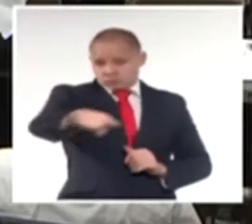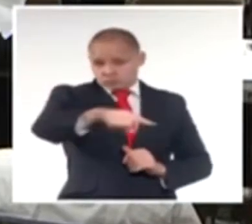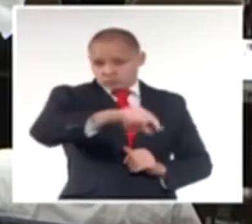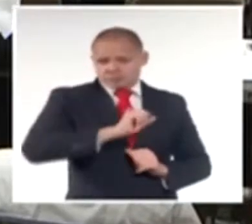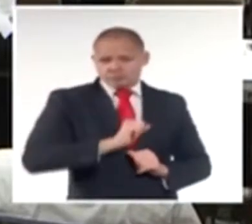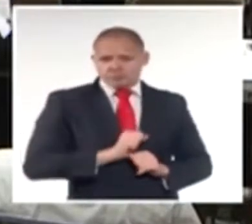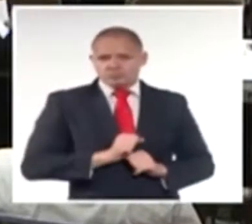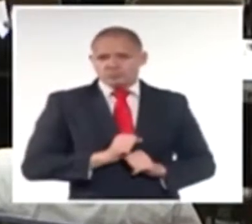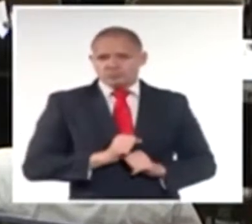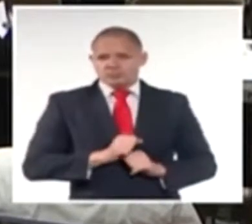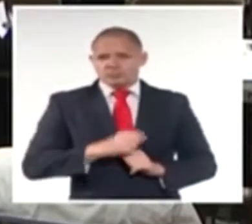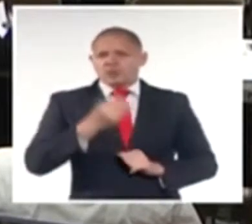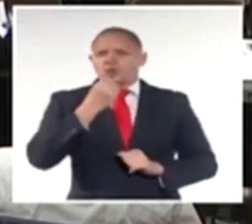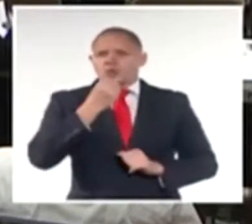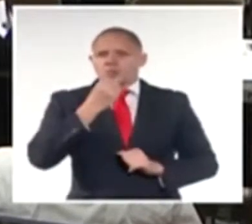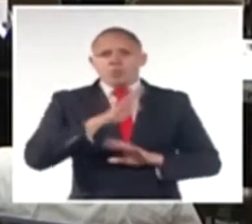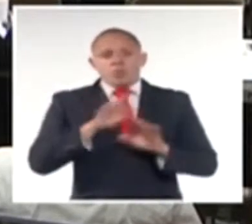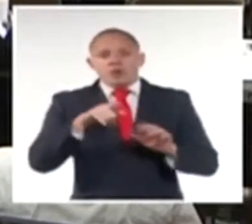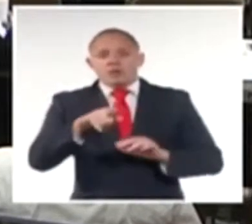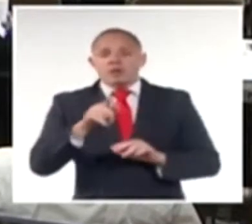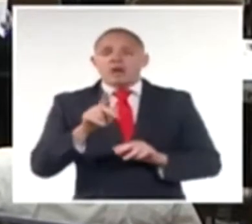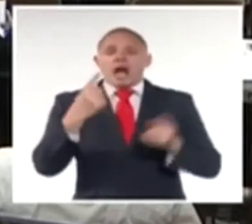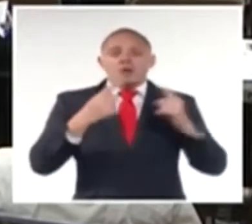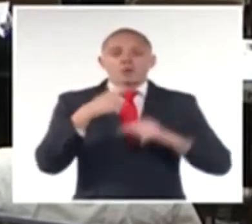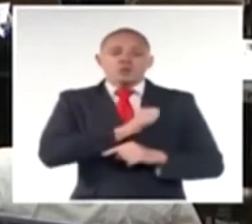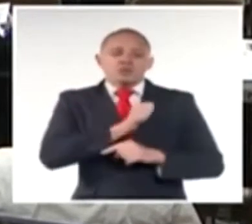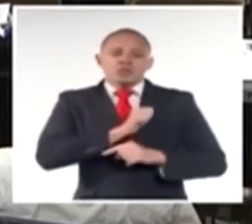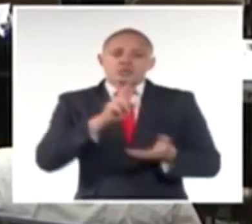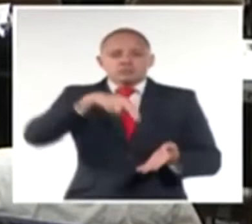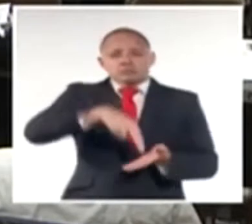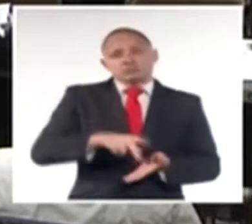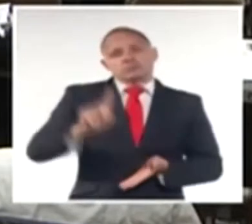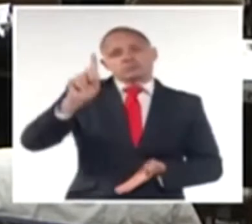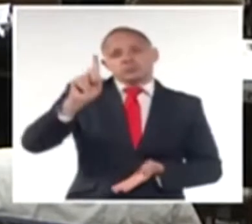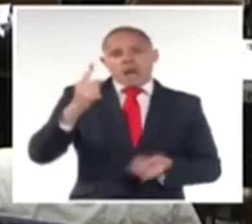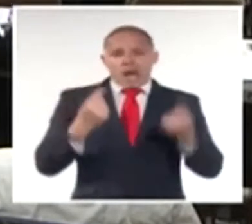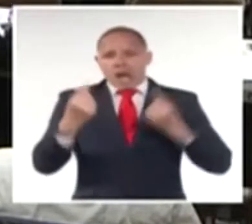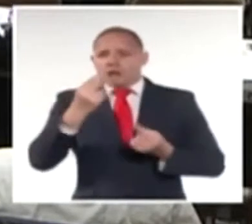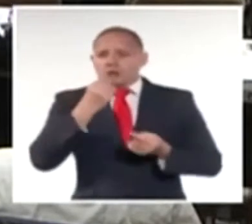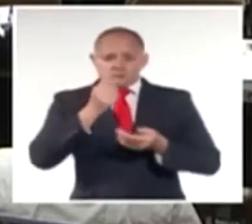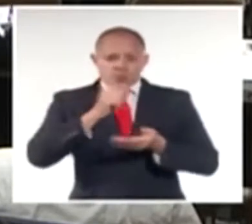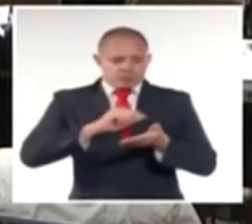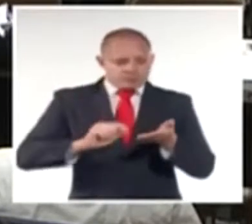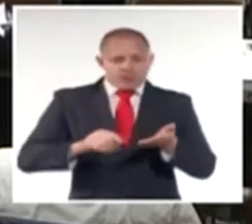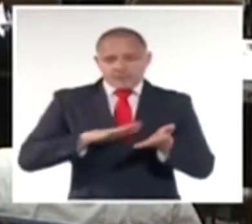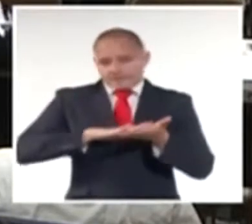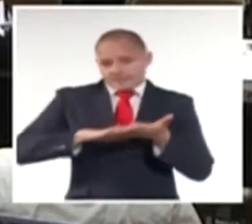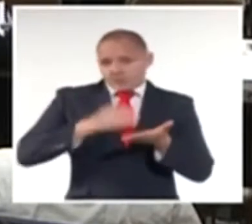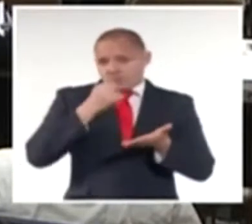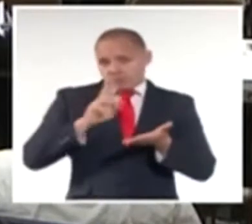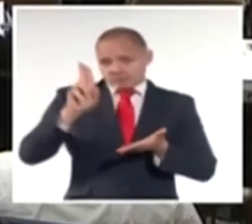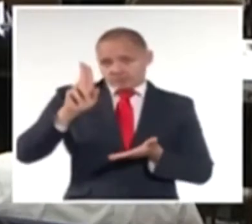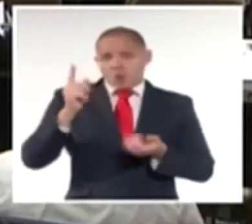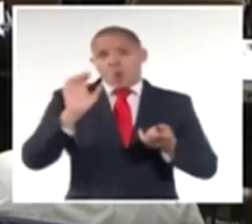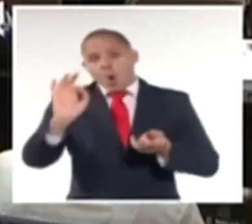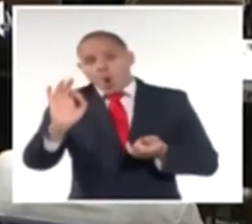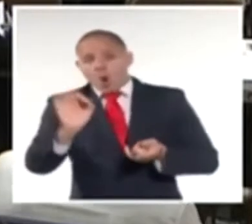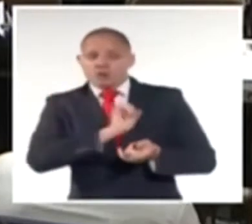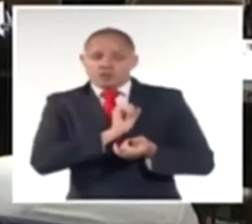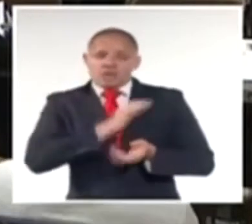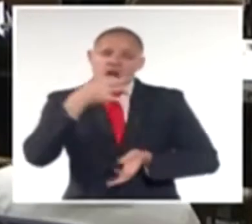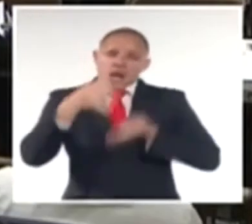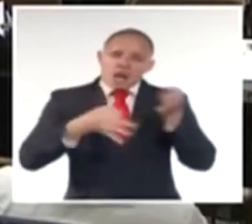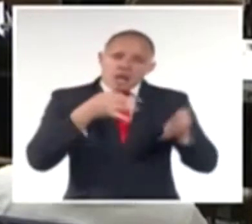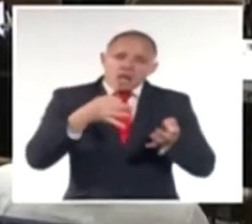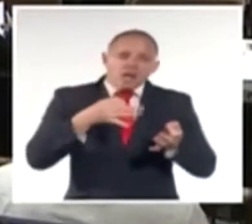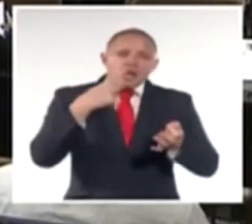pasando su solicitud de palabra o para el plan de la economía, o para el presupuesto, o para el